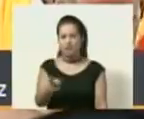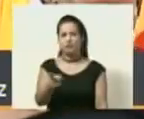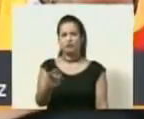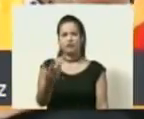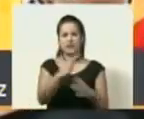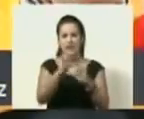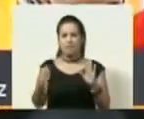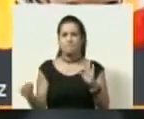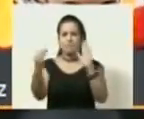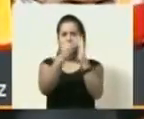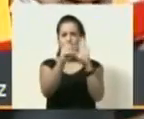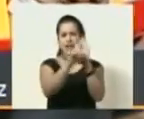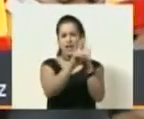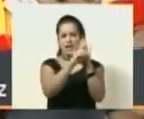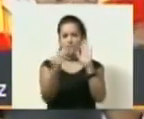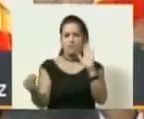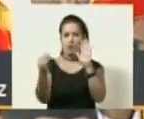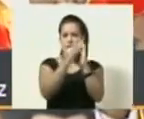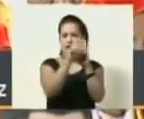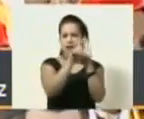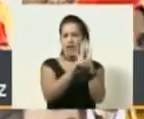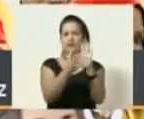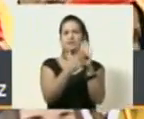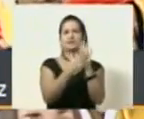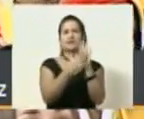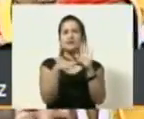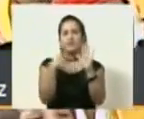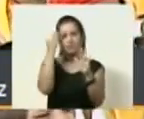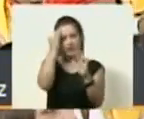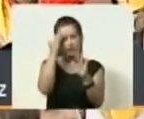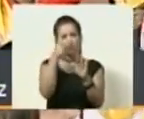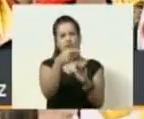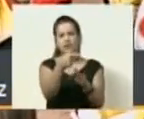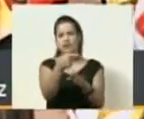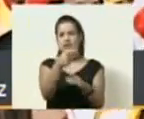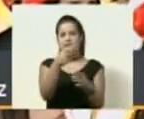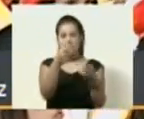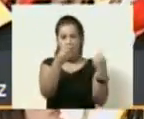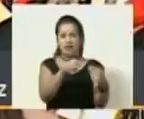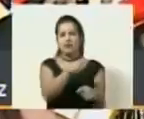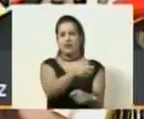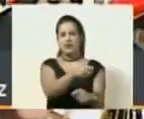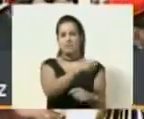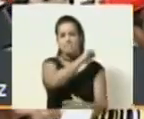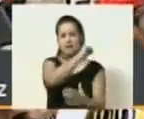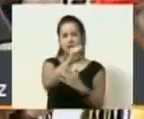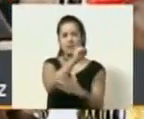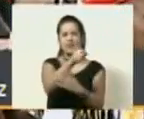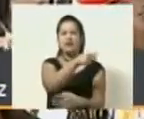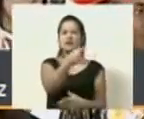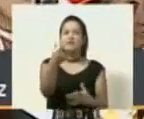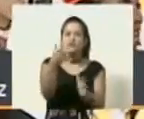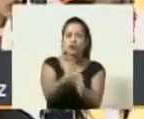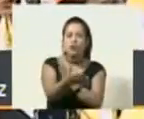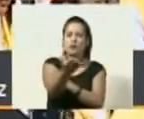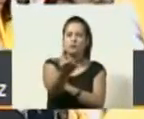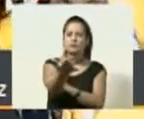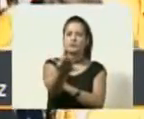ley lo que sería como catalogar y penalizar como intento de homicidio, lo que sería el hecho